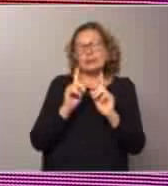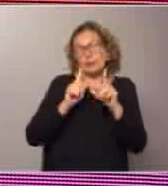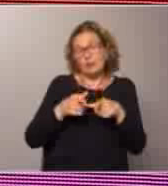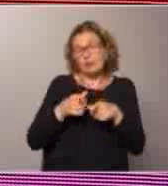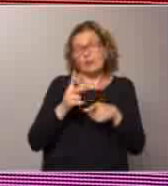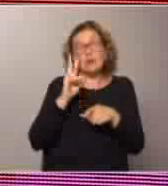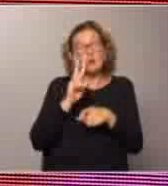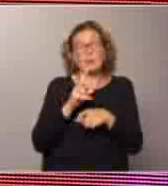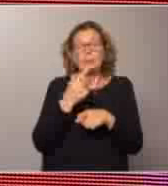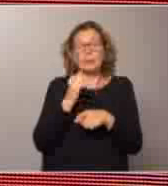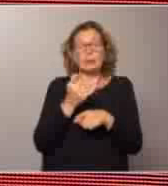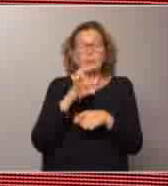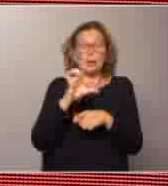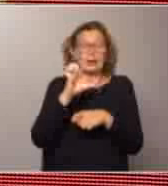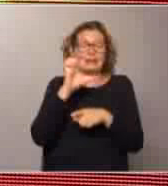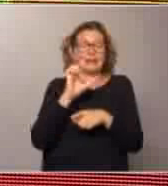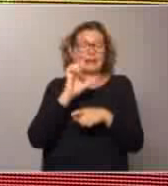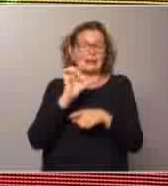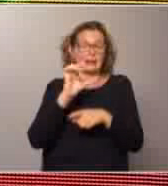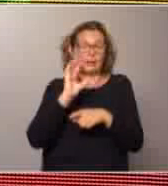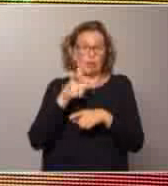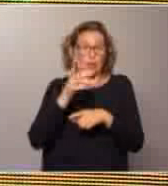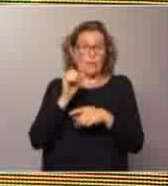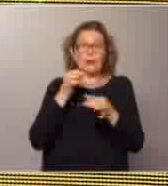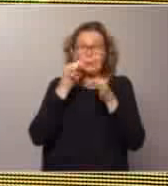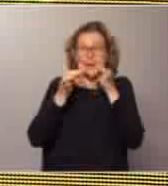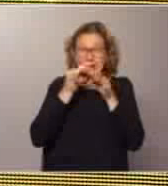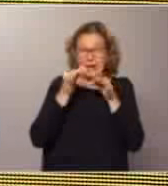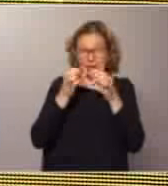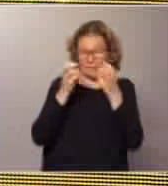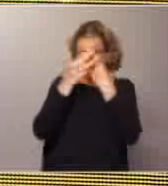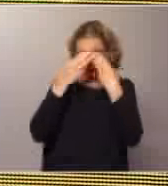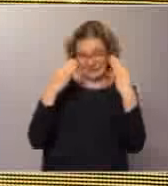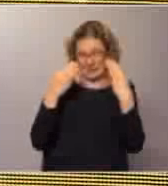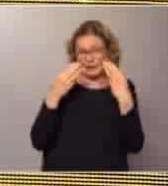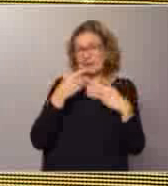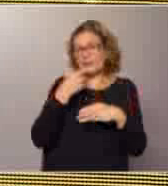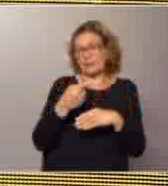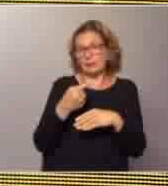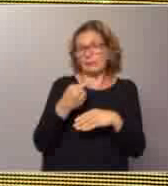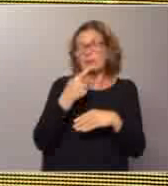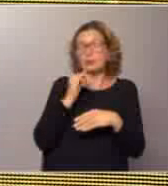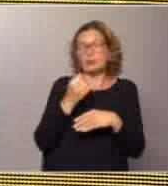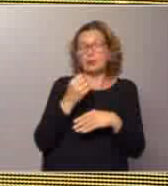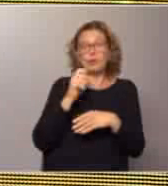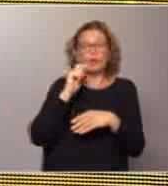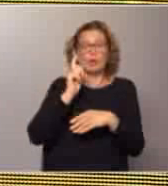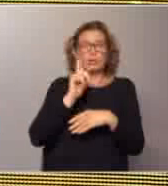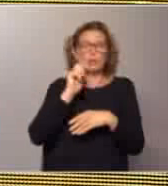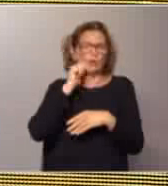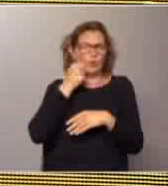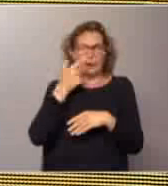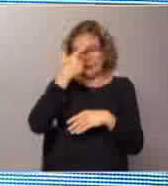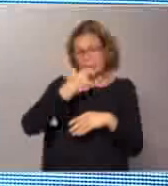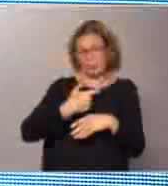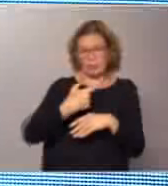por ejemplo hay un sesgo que es que genera por explicarlo de manera generalizada digamos es que no nos gustan las matemáticas a los